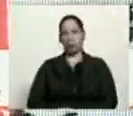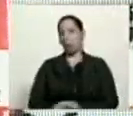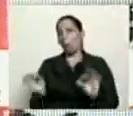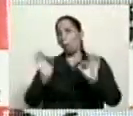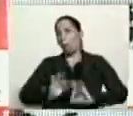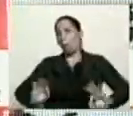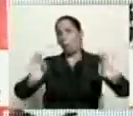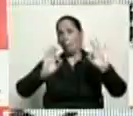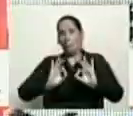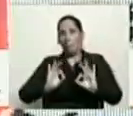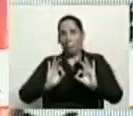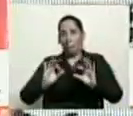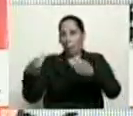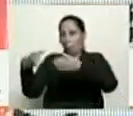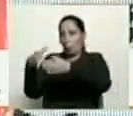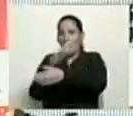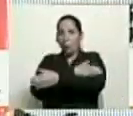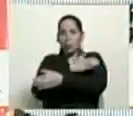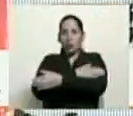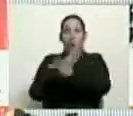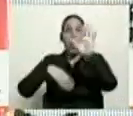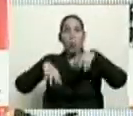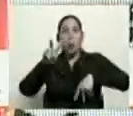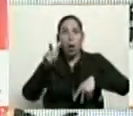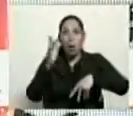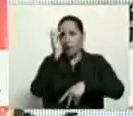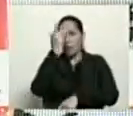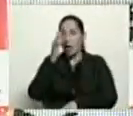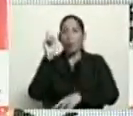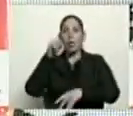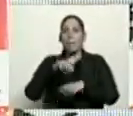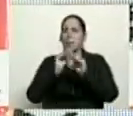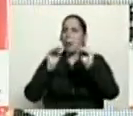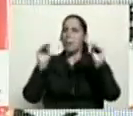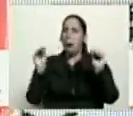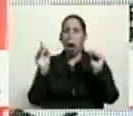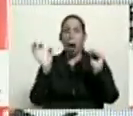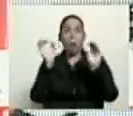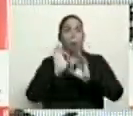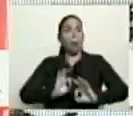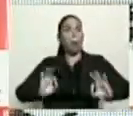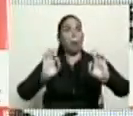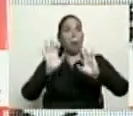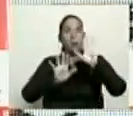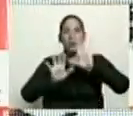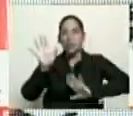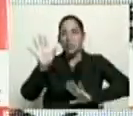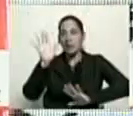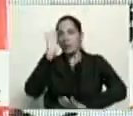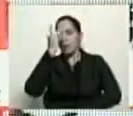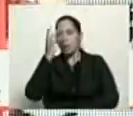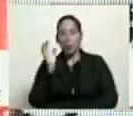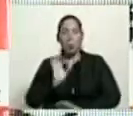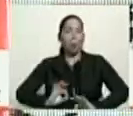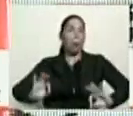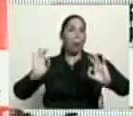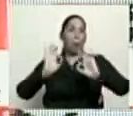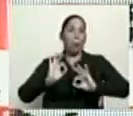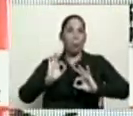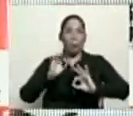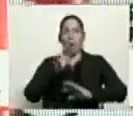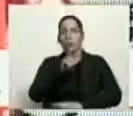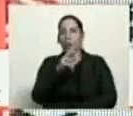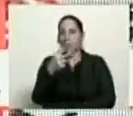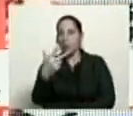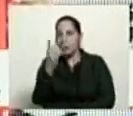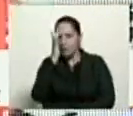fue. 12 de febrero, tampoco fue. 15 de febrero, tampoco fue. El